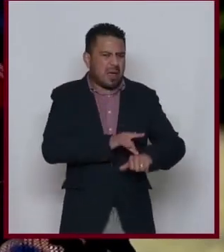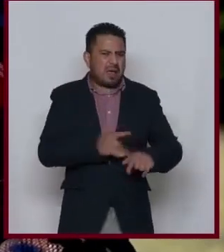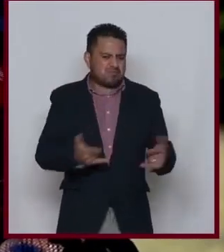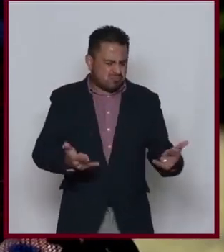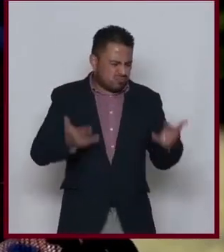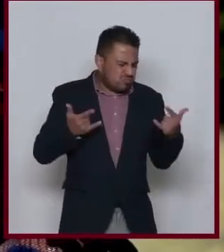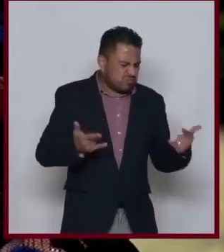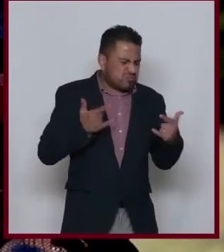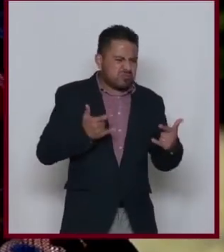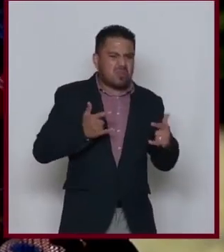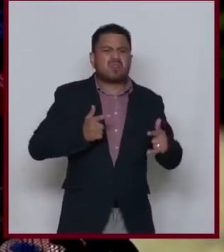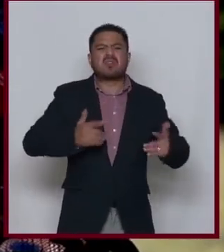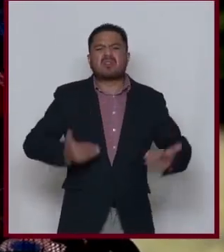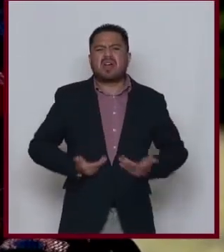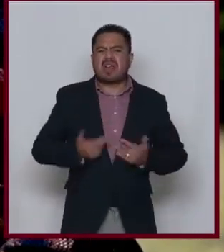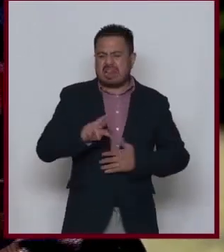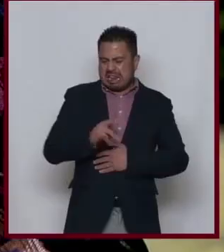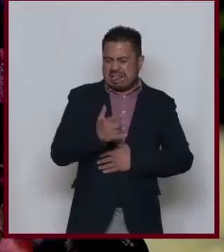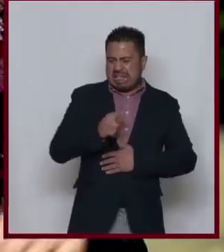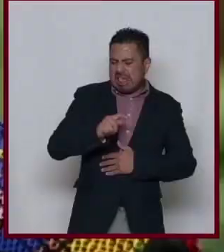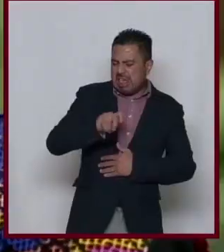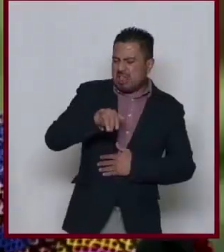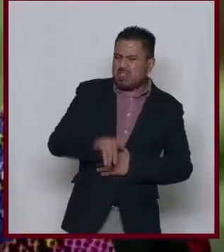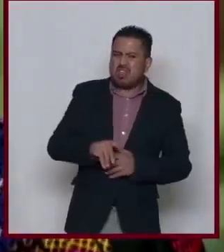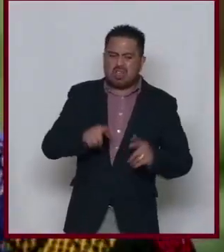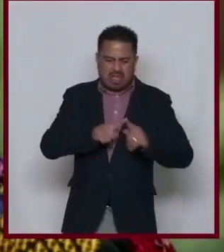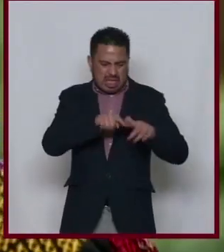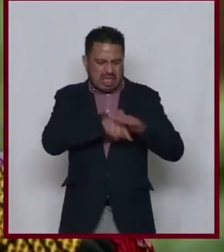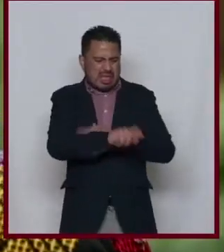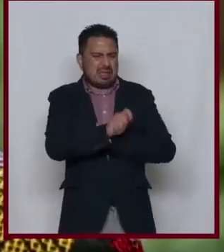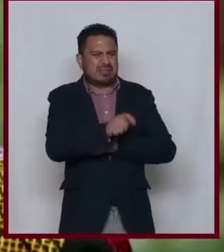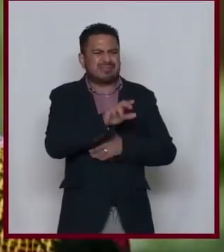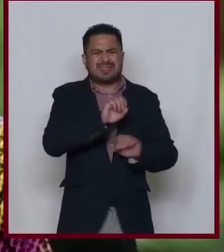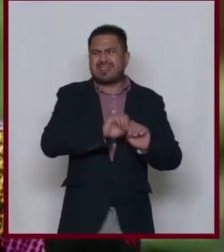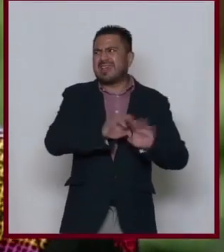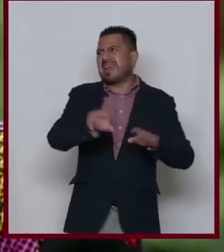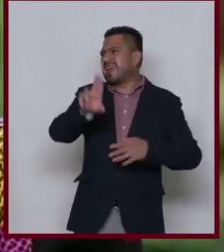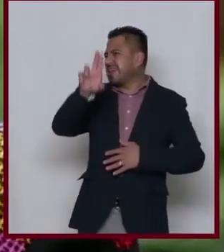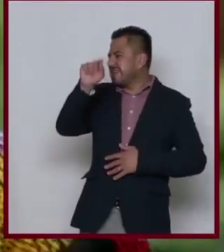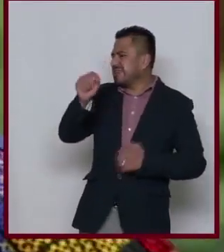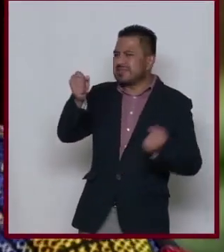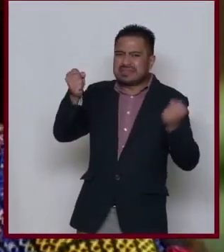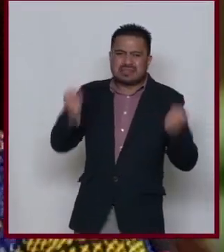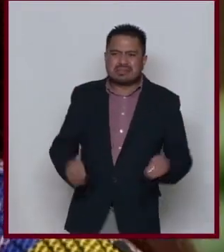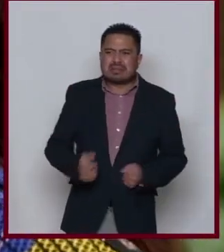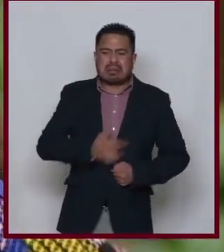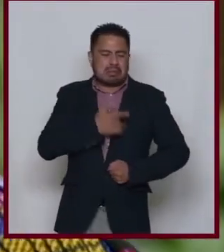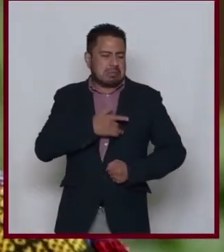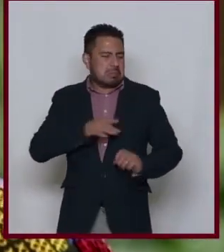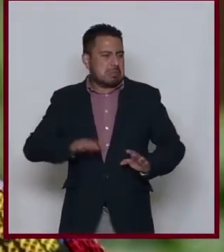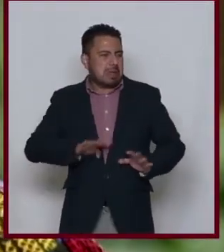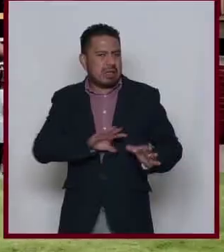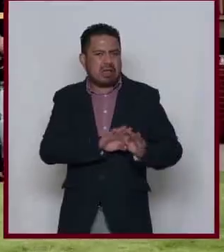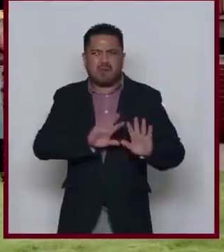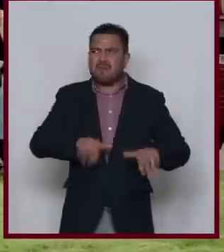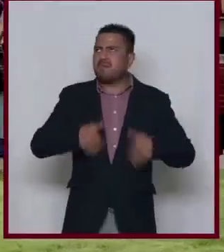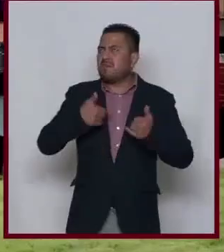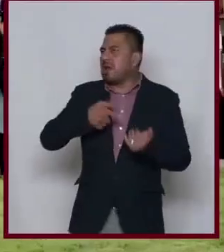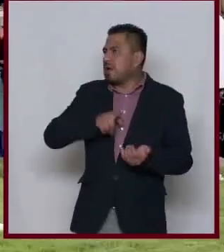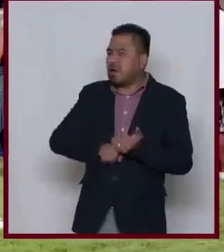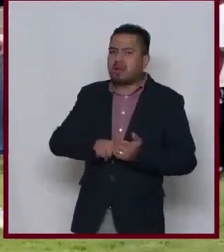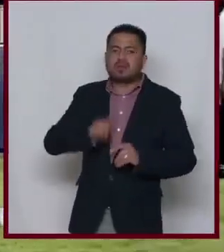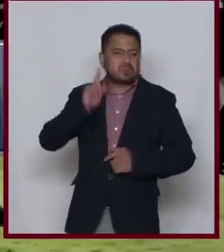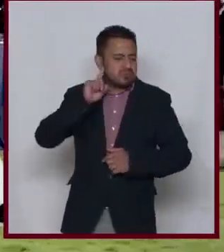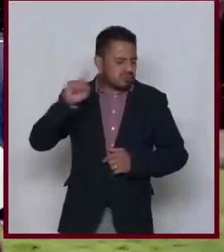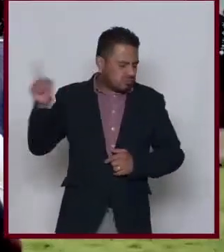metal, reggaetón, unas cumbias en el atrio de una iglesia. Claro que no. Seguro les hubieras parecido fuera de este mundo. Los sonidos